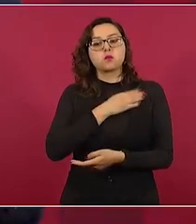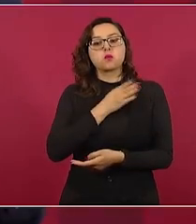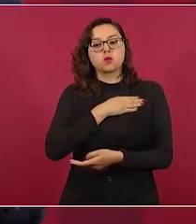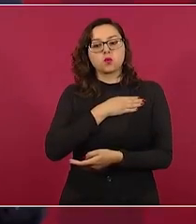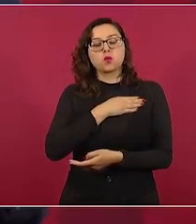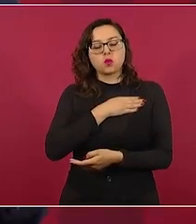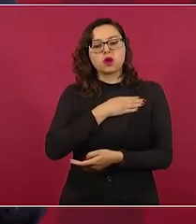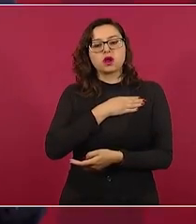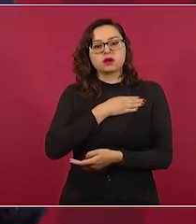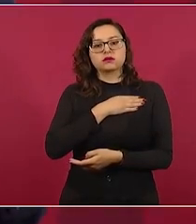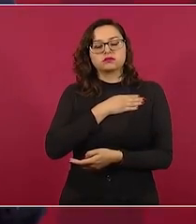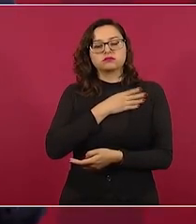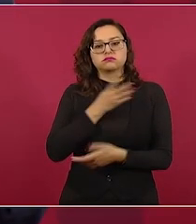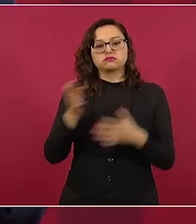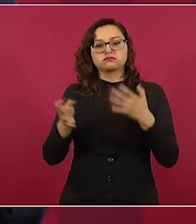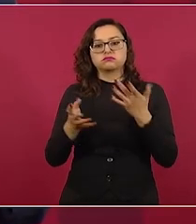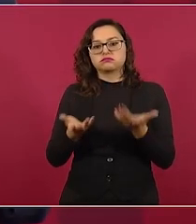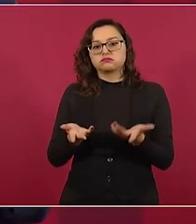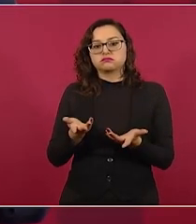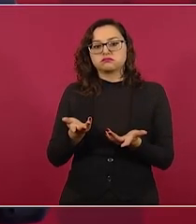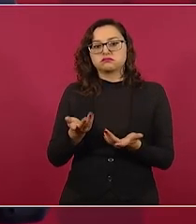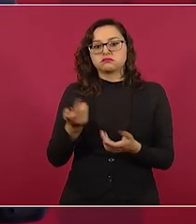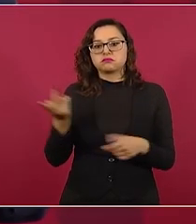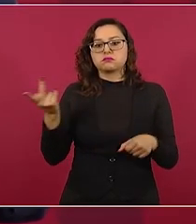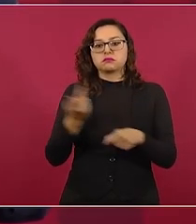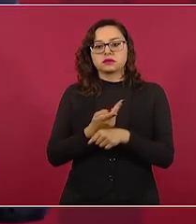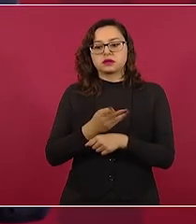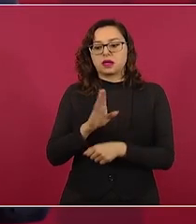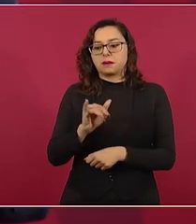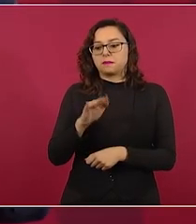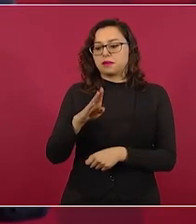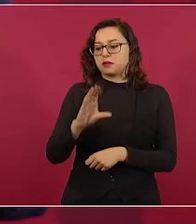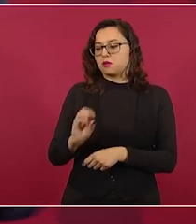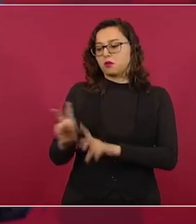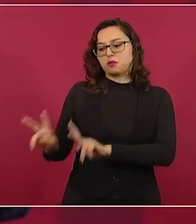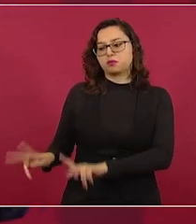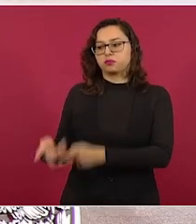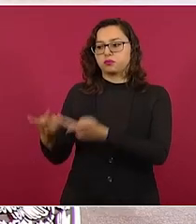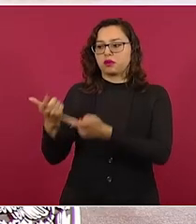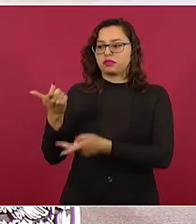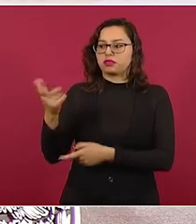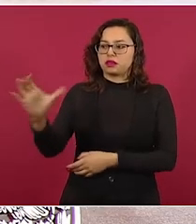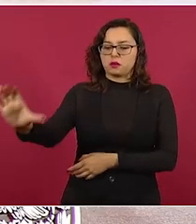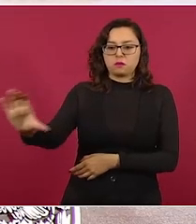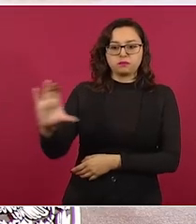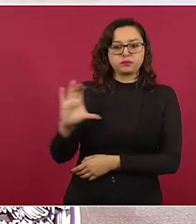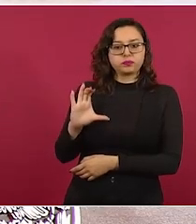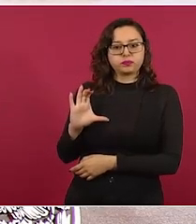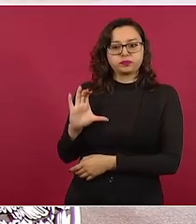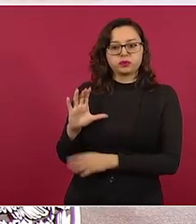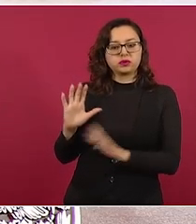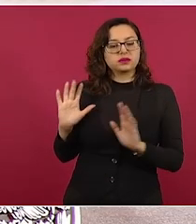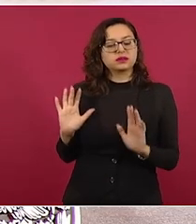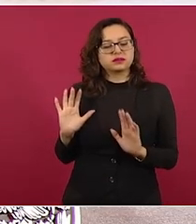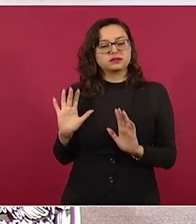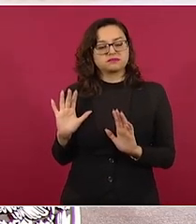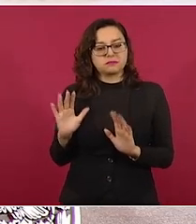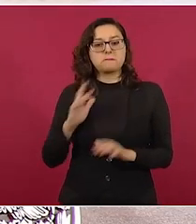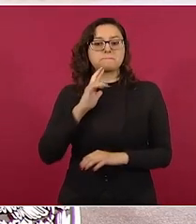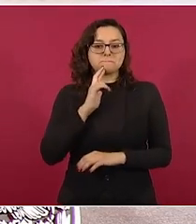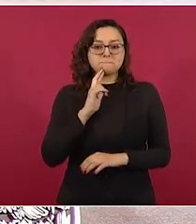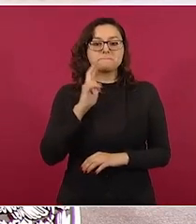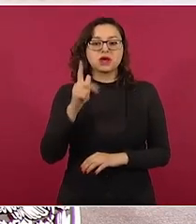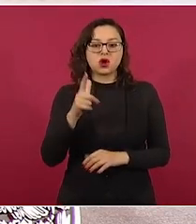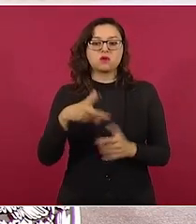significa que Bimbo se fortalece, porque con esos recursos van